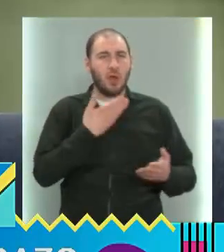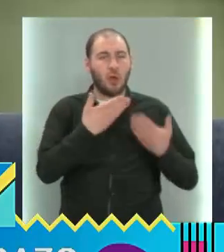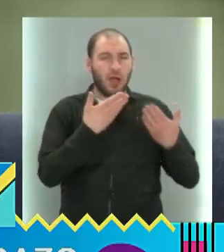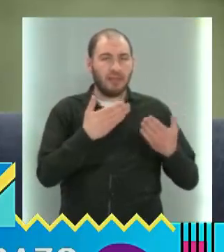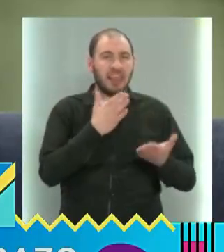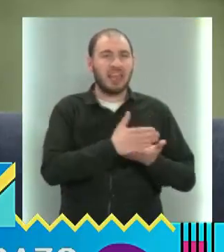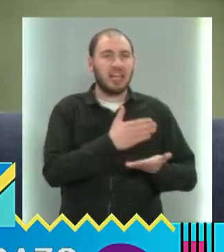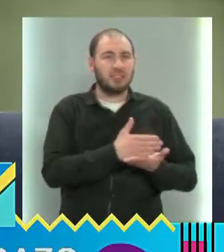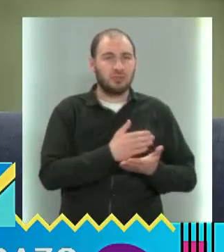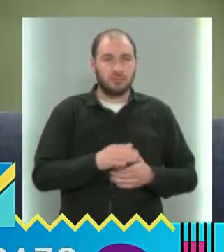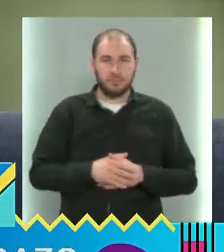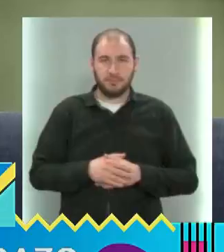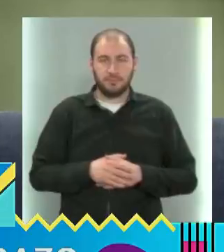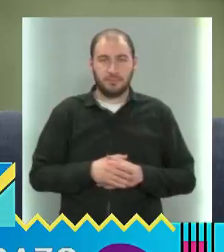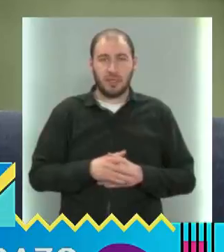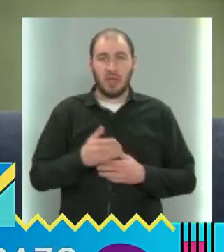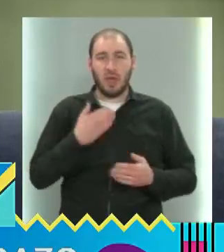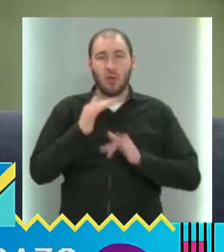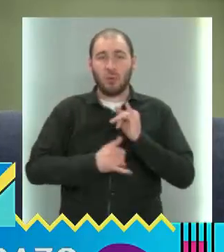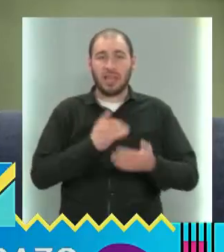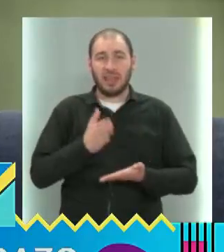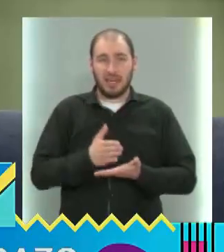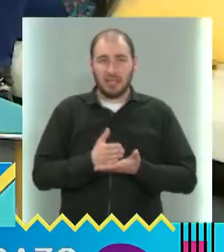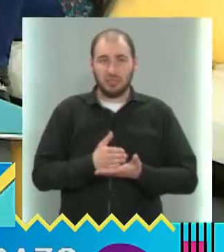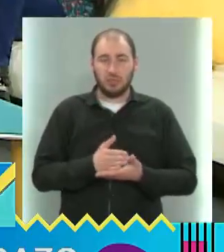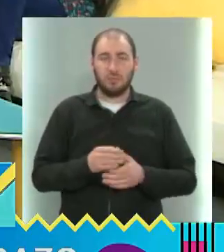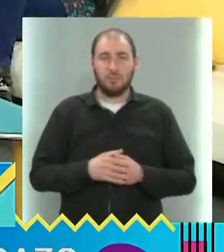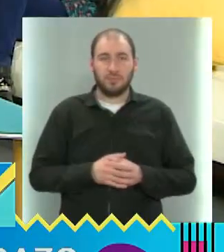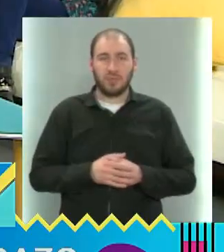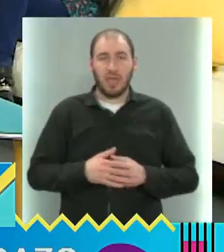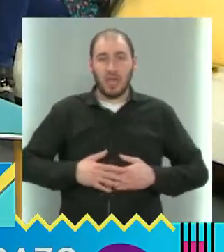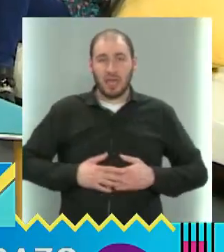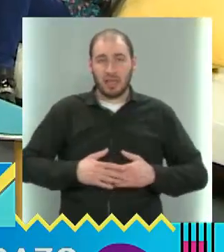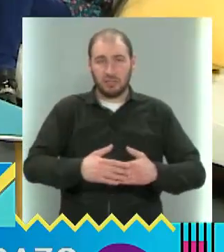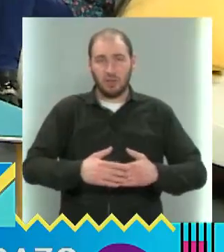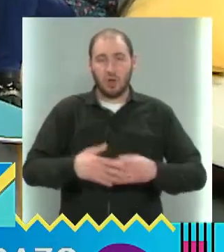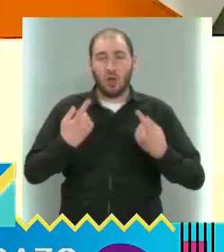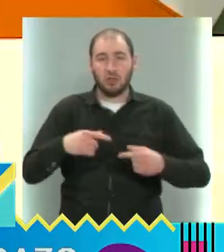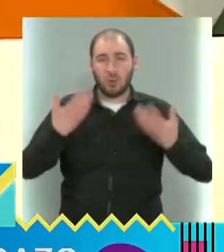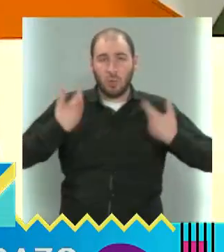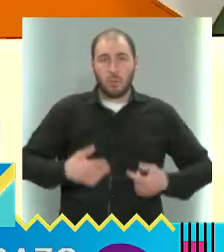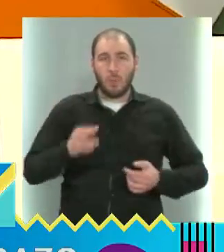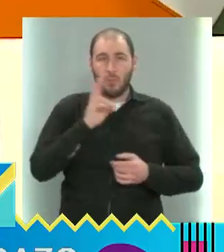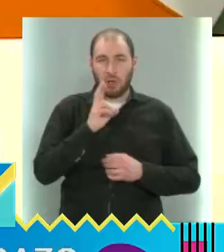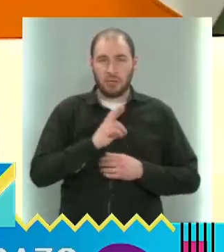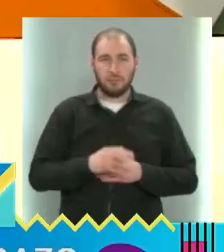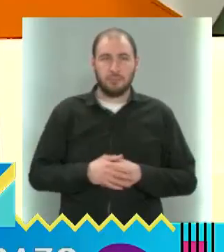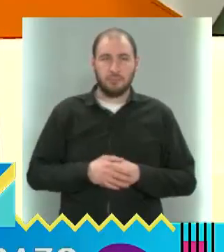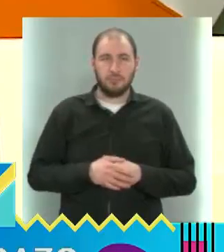de un derecho? Bueno, se habla principalmente de un derecho porque, a ver, la gestación es algo que sucede en el cuerpo de las mujeres, ¿no es